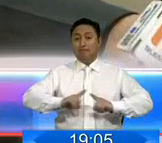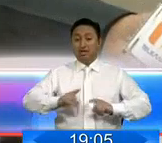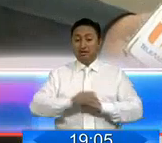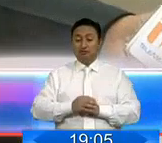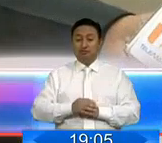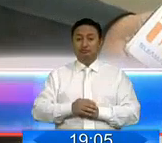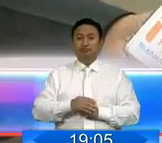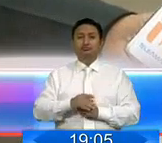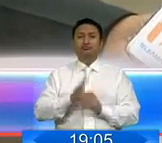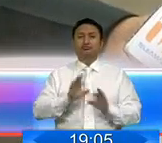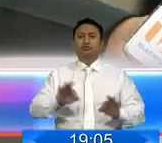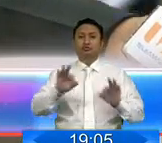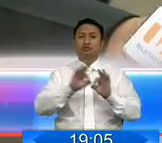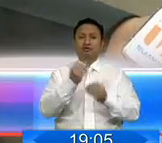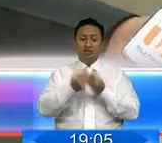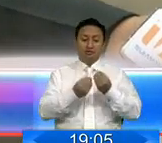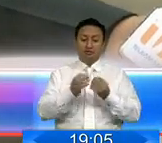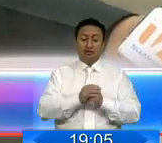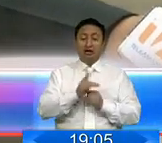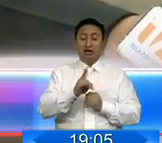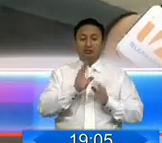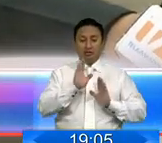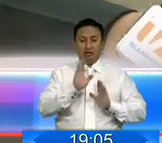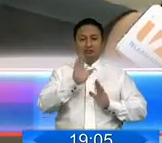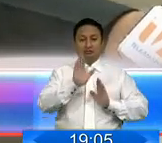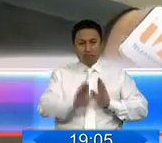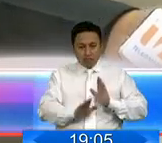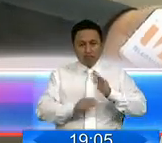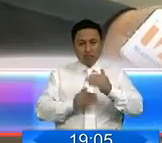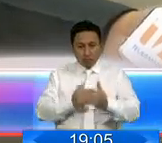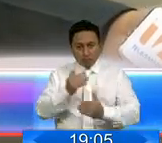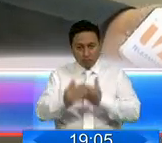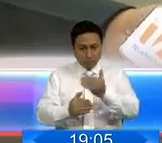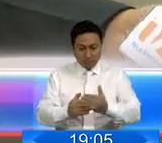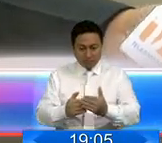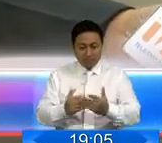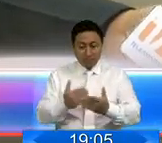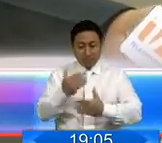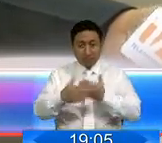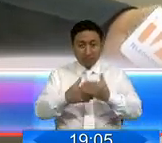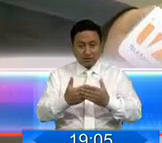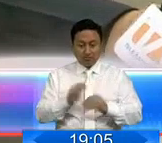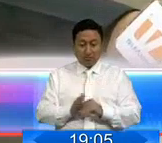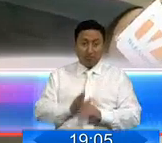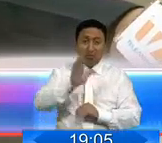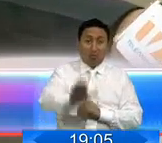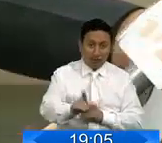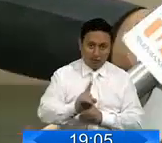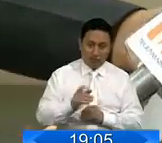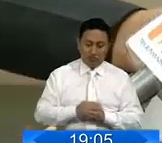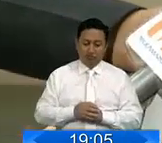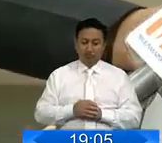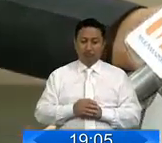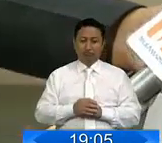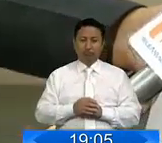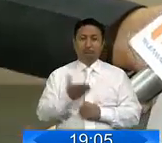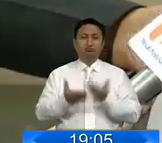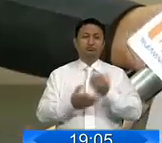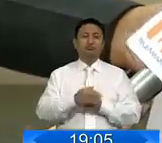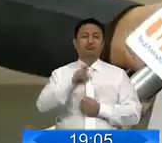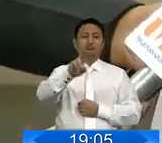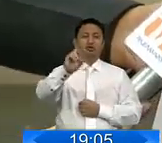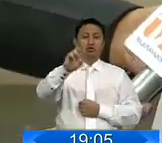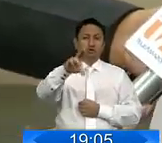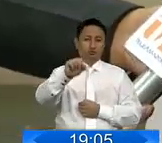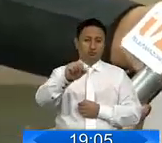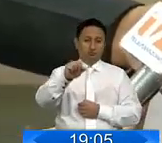responsables es esperar que se vayan dando los hechos y pues finalmente no adelantarnos. ¿El nombre de María Paula Romo también podría ser otro de los perfiles? Se ha